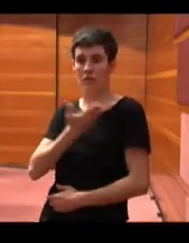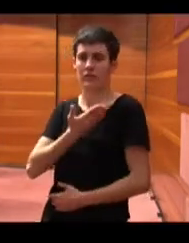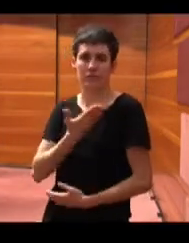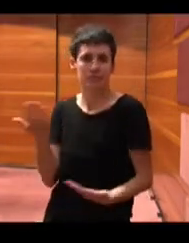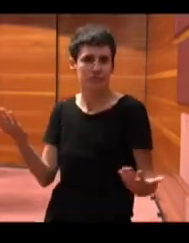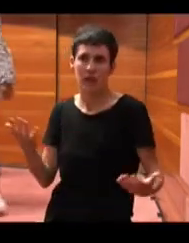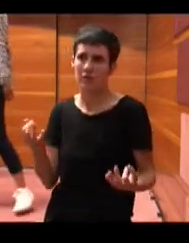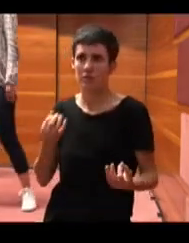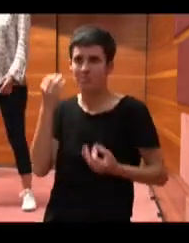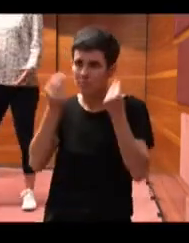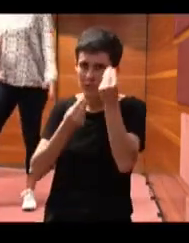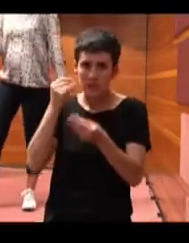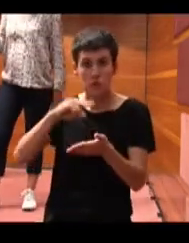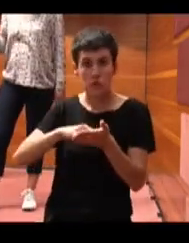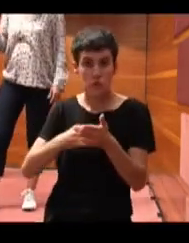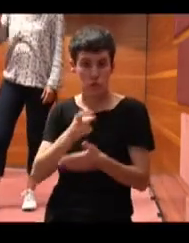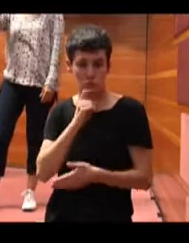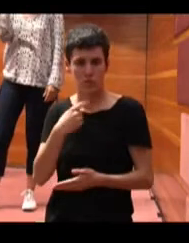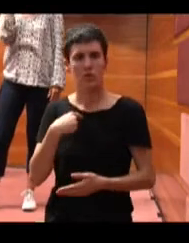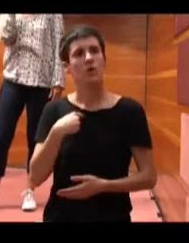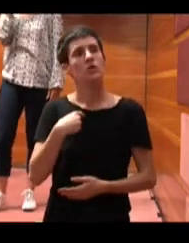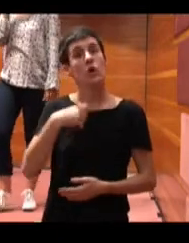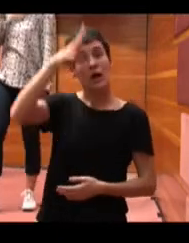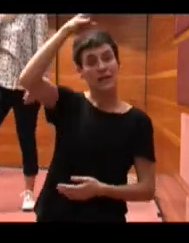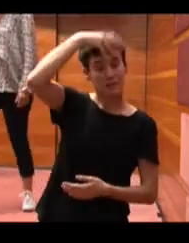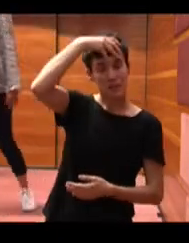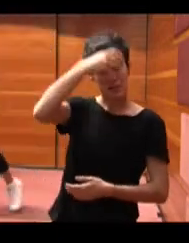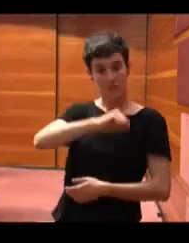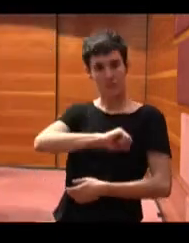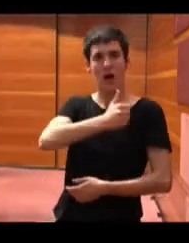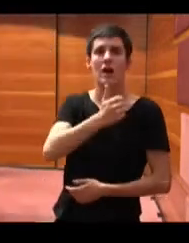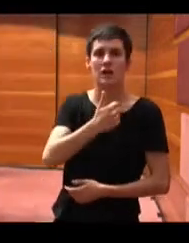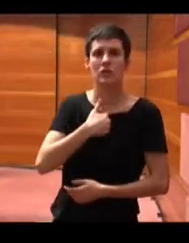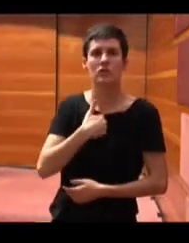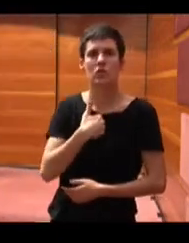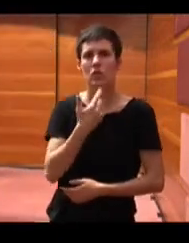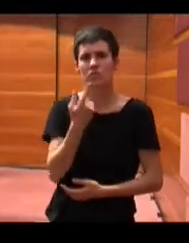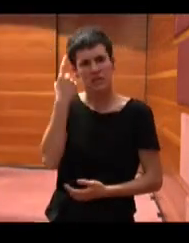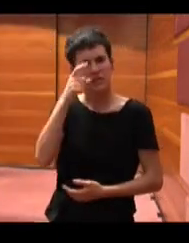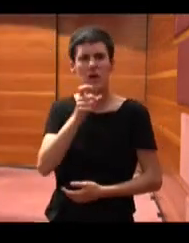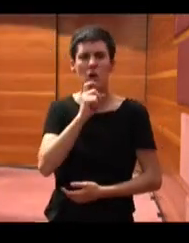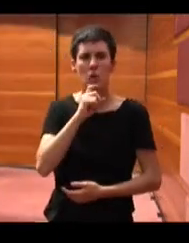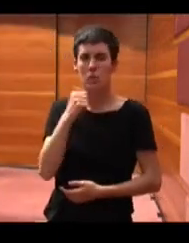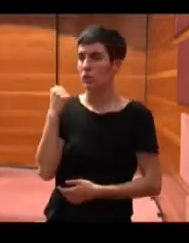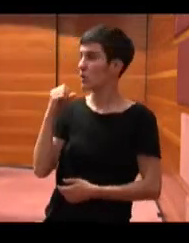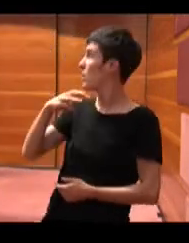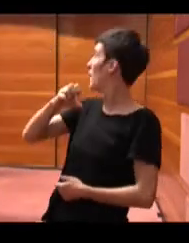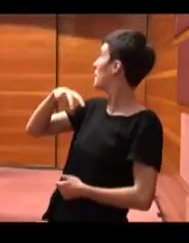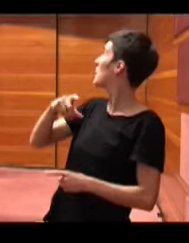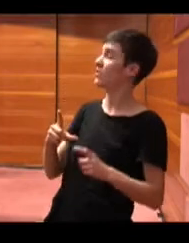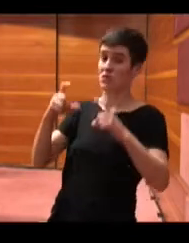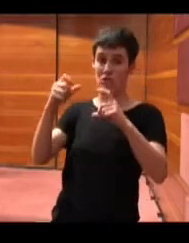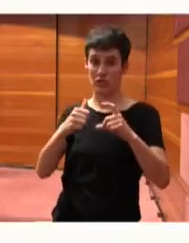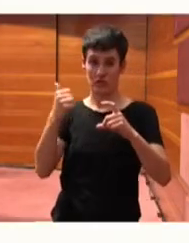cómo solucionarlas. ¿Cómo me enteré yo de que había ganado Trump? Yo me enteré por este meme. Yo no entré en la página de la